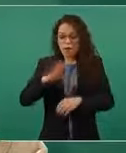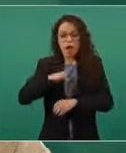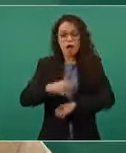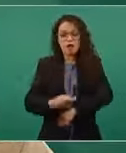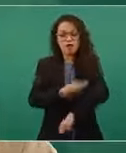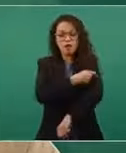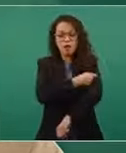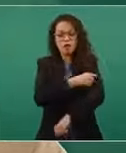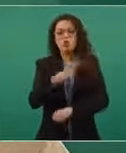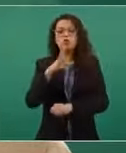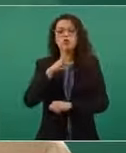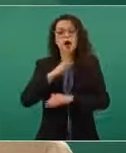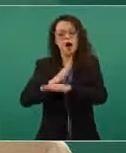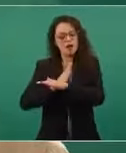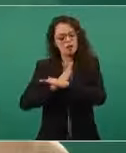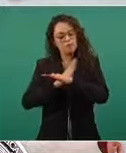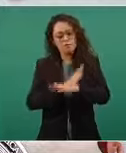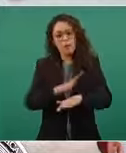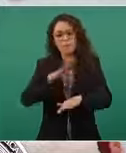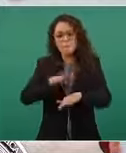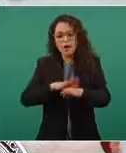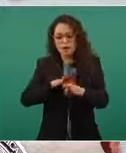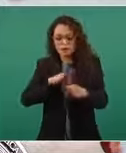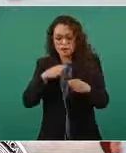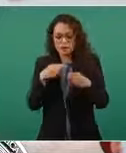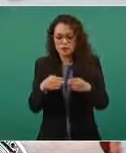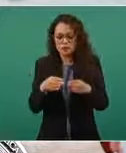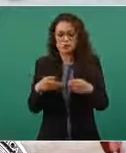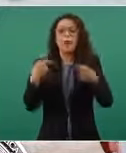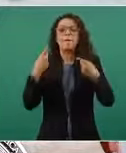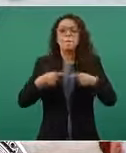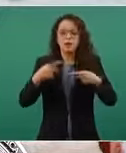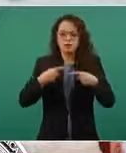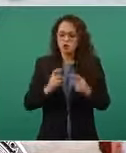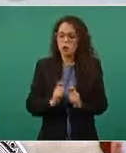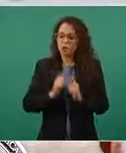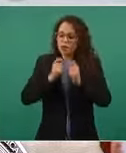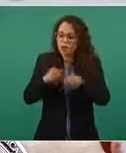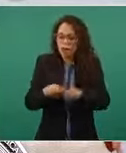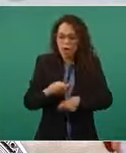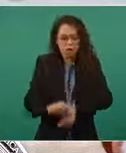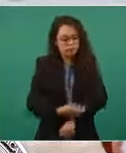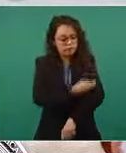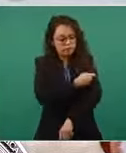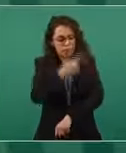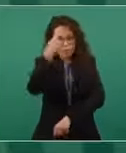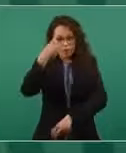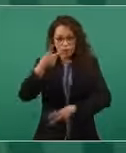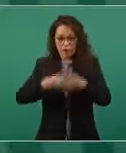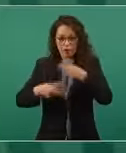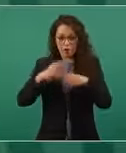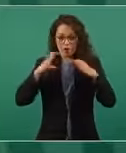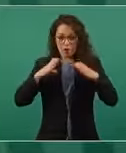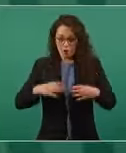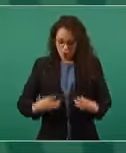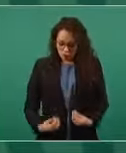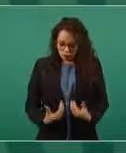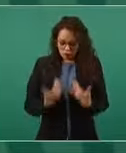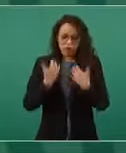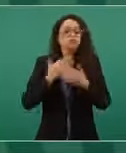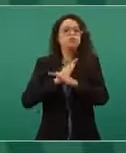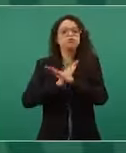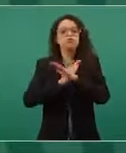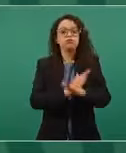de protección específica, un producto que se le pone a las personas, les causa inmunidad y ya tienen menor riesgo de